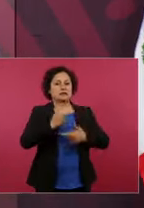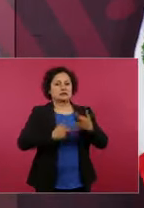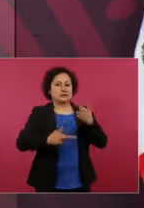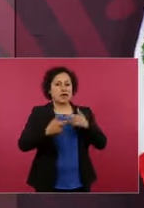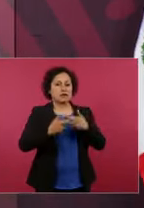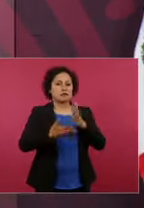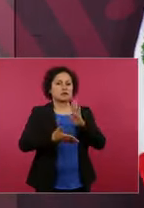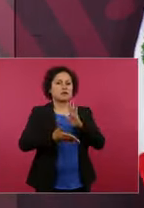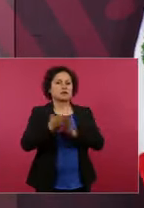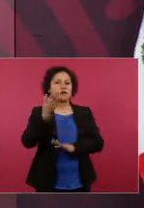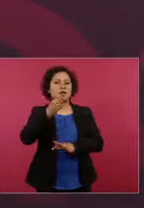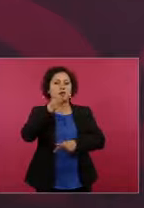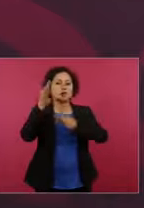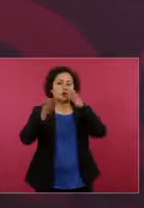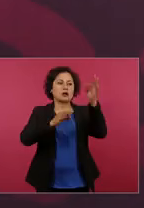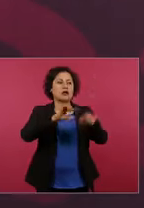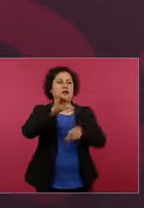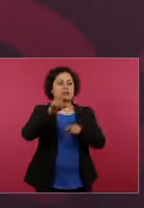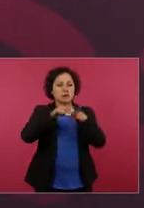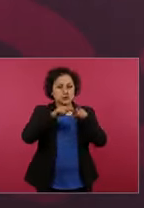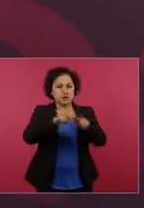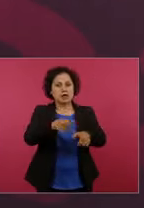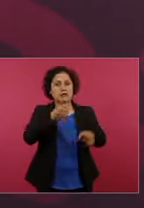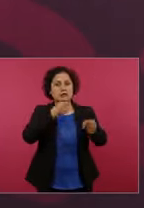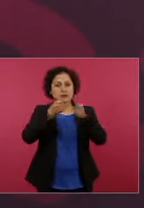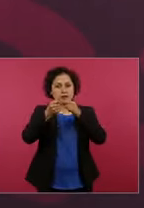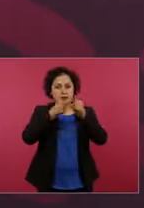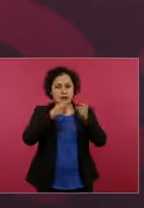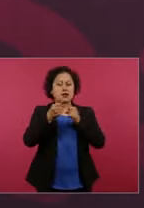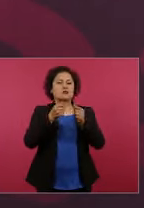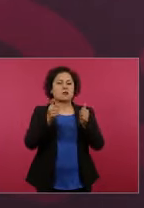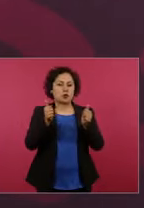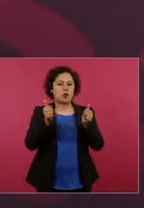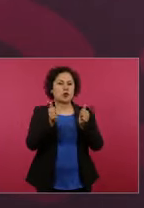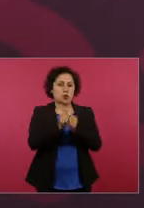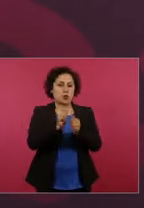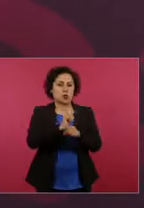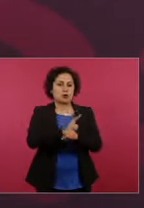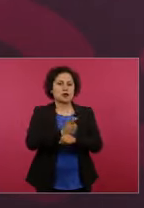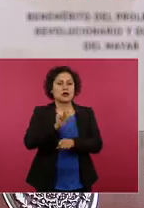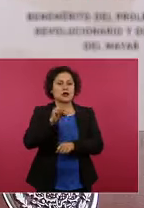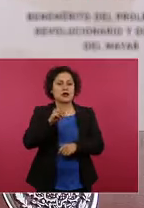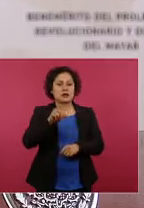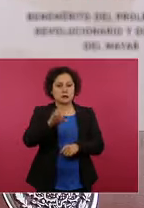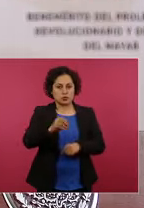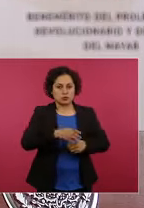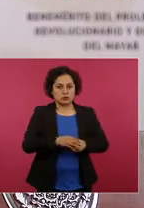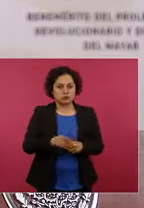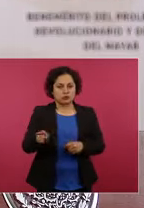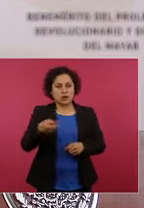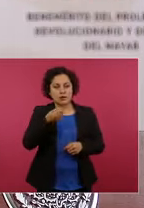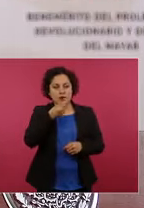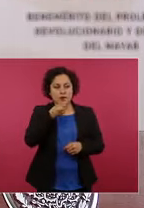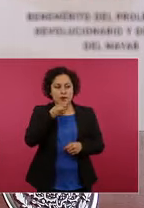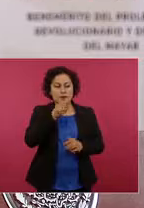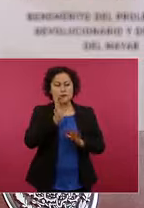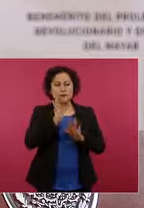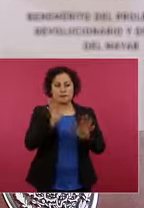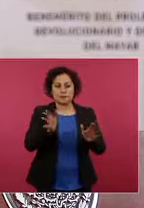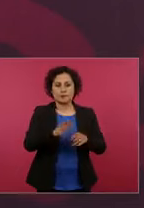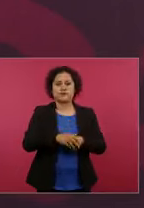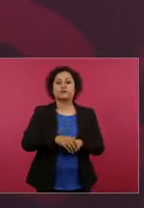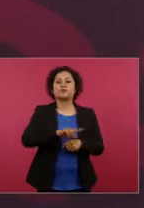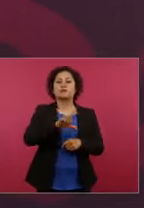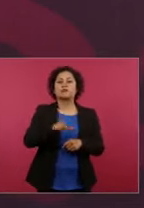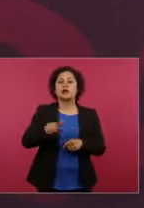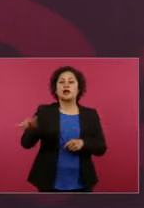y seguimos platicando con el licenciado López Obrador. Y recibe la